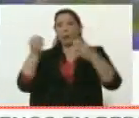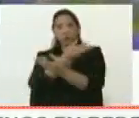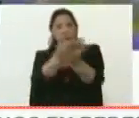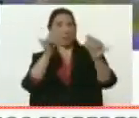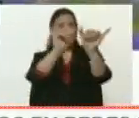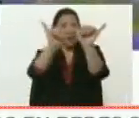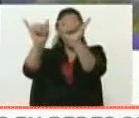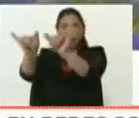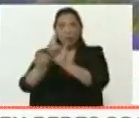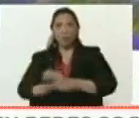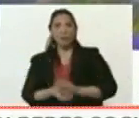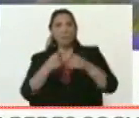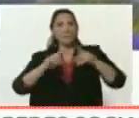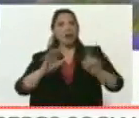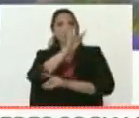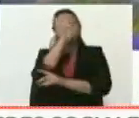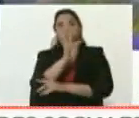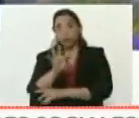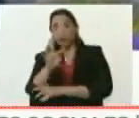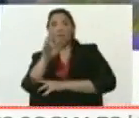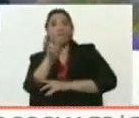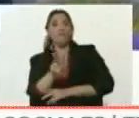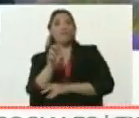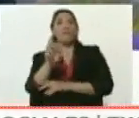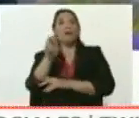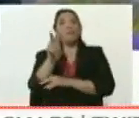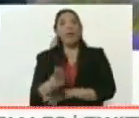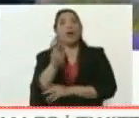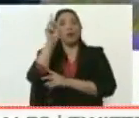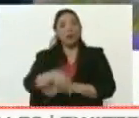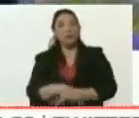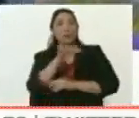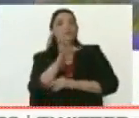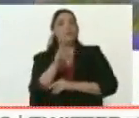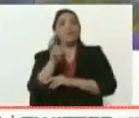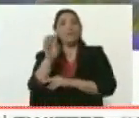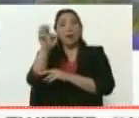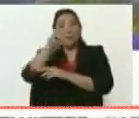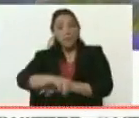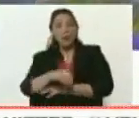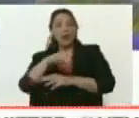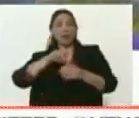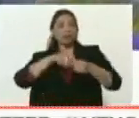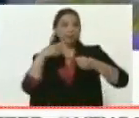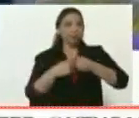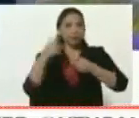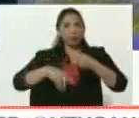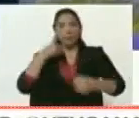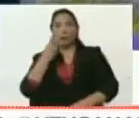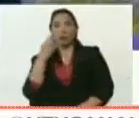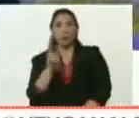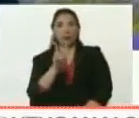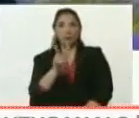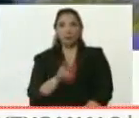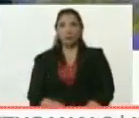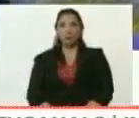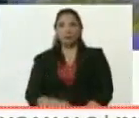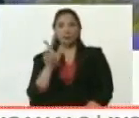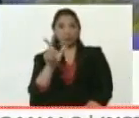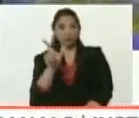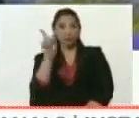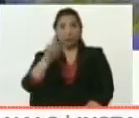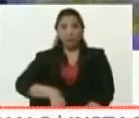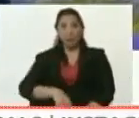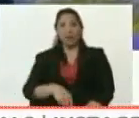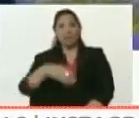mismos. Para la FEBEU, para la FEBEN, para los partidos aliados, el Gran Pueblo Patriótico, Juventud, el PSUV, academias